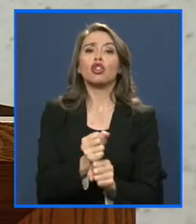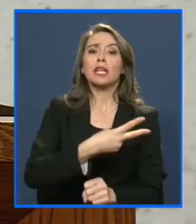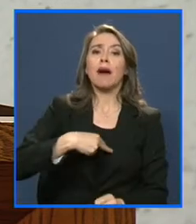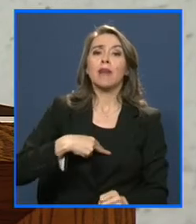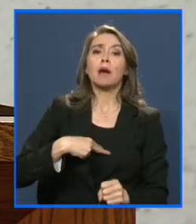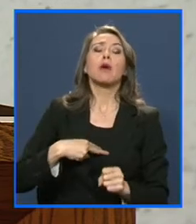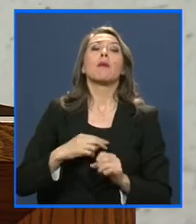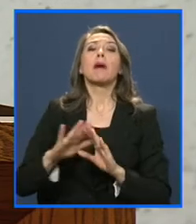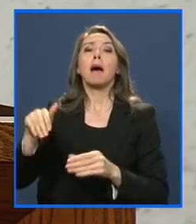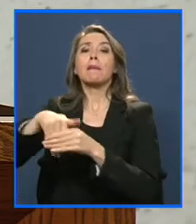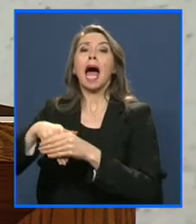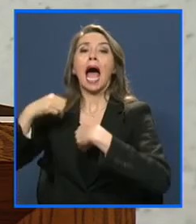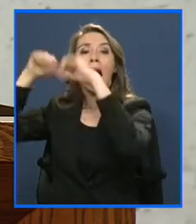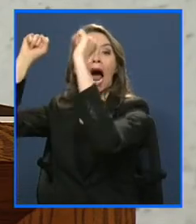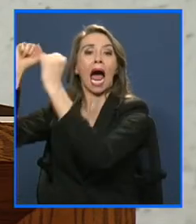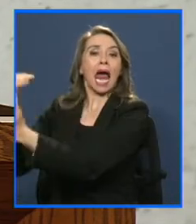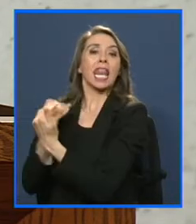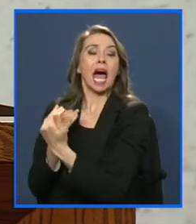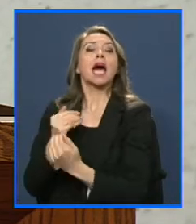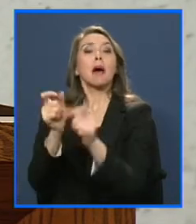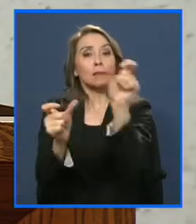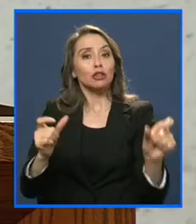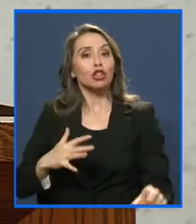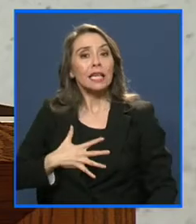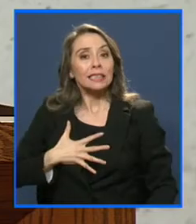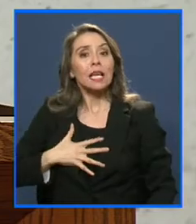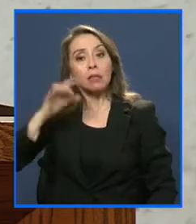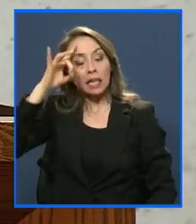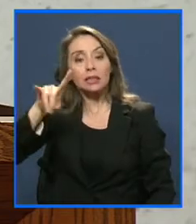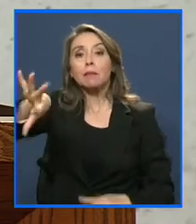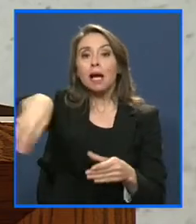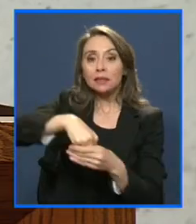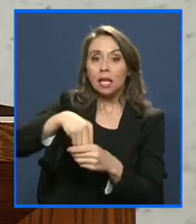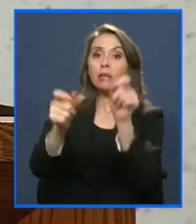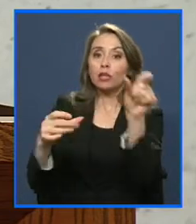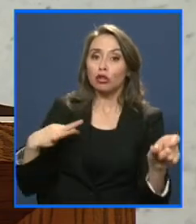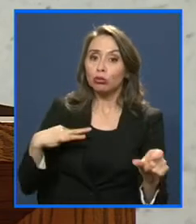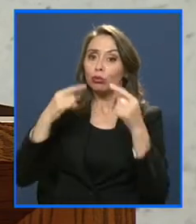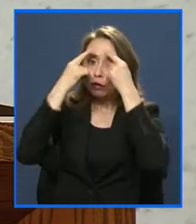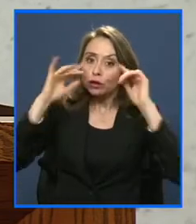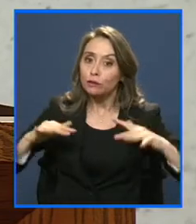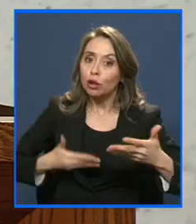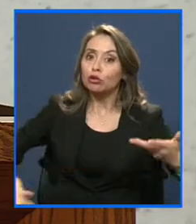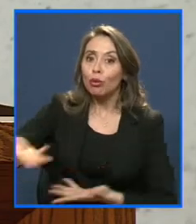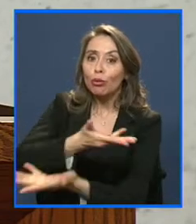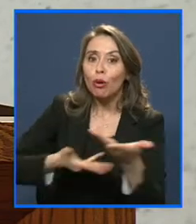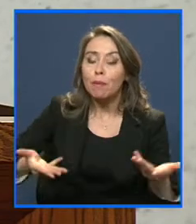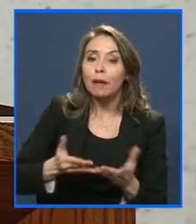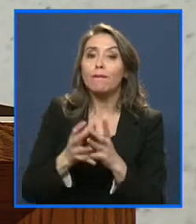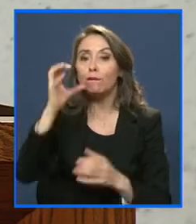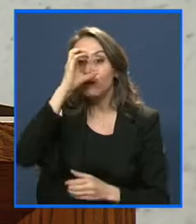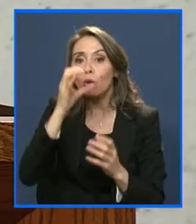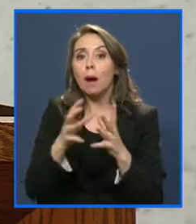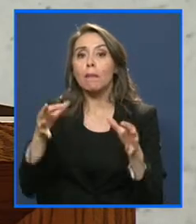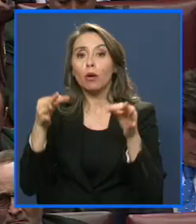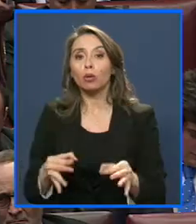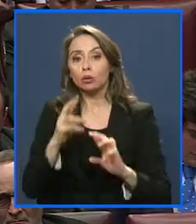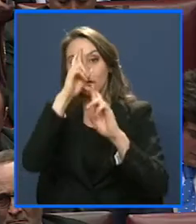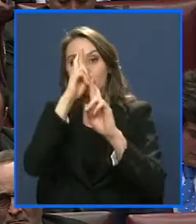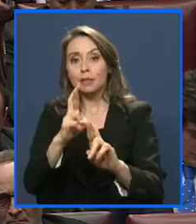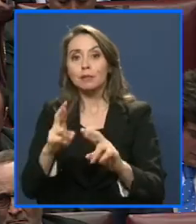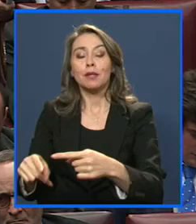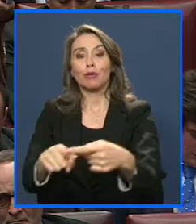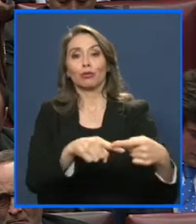ganar espacios electorales que sienta y sepa que ella es parte de un esfuerzo compartido y amplio que solo busca más justicia y más respeto social